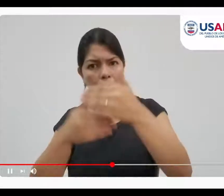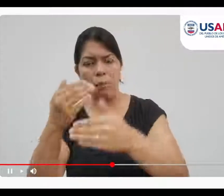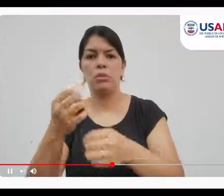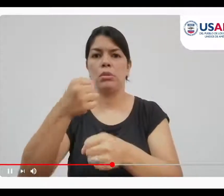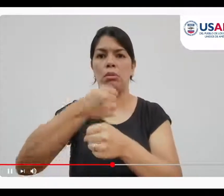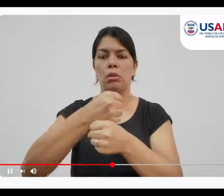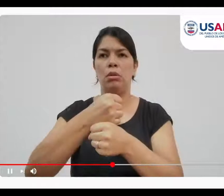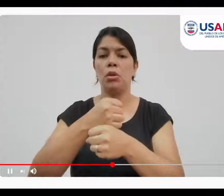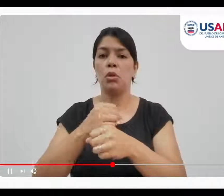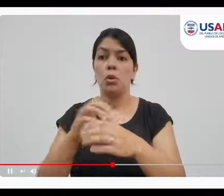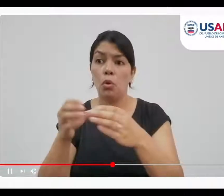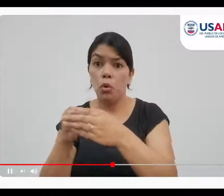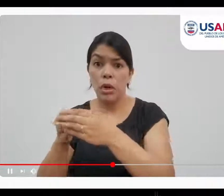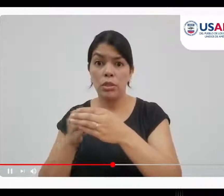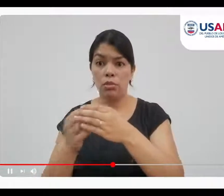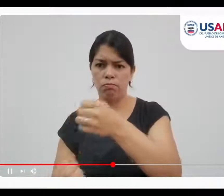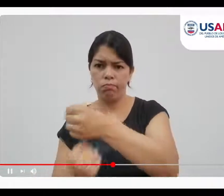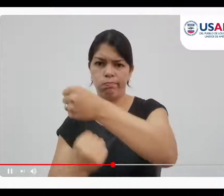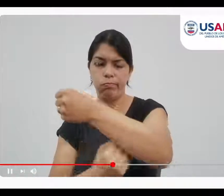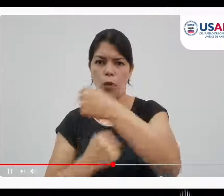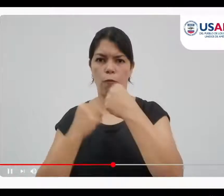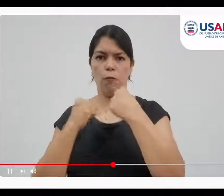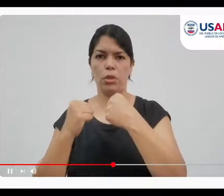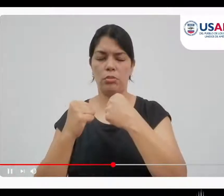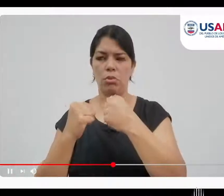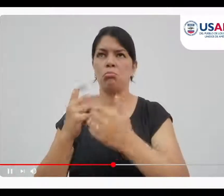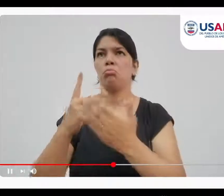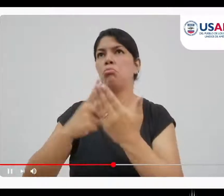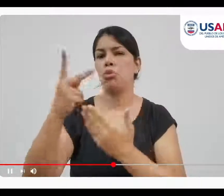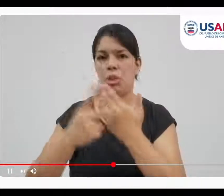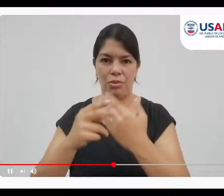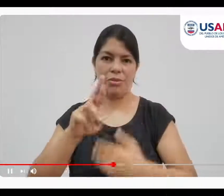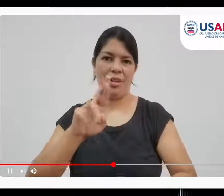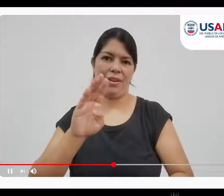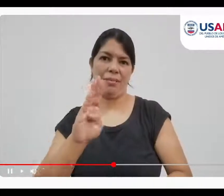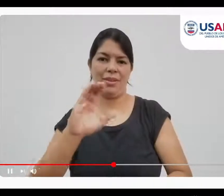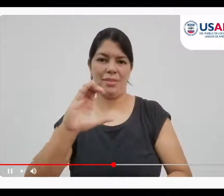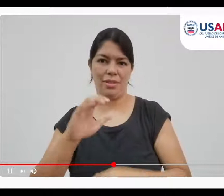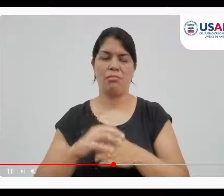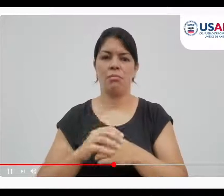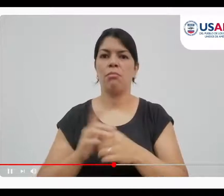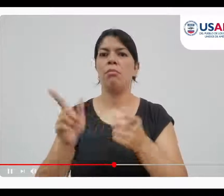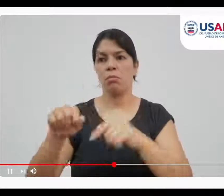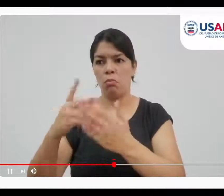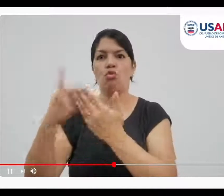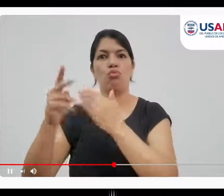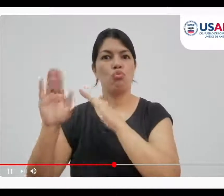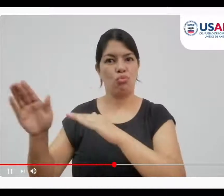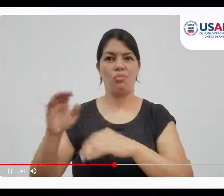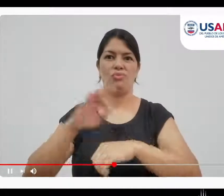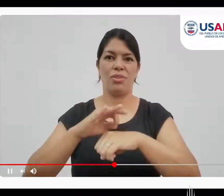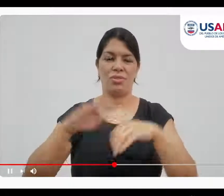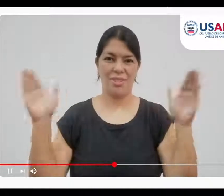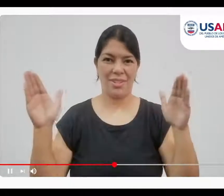de las organizaciones a través de diferentes proyectos que nos han brindado apoyos, como el proyecto de RBC y el proyecto que ejecuta la Fundación